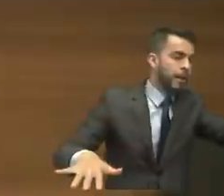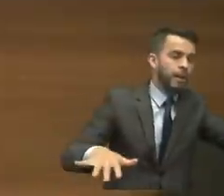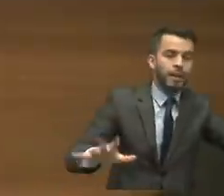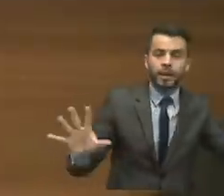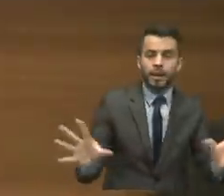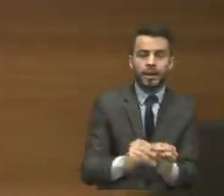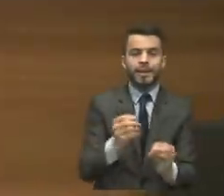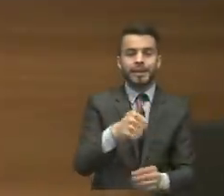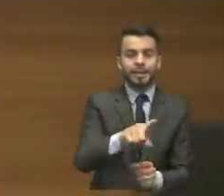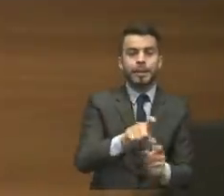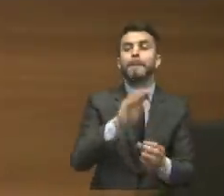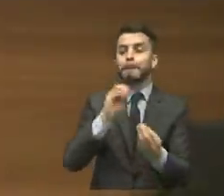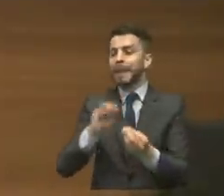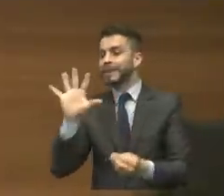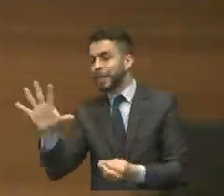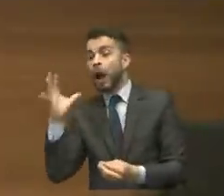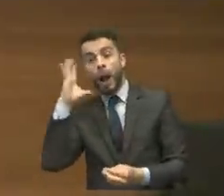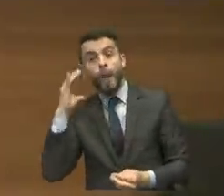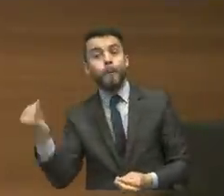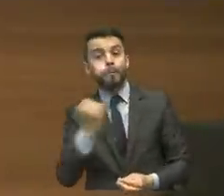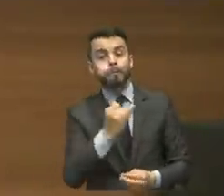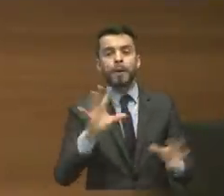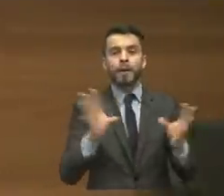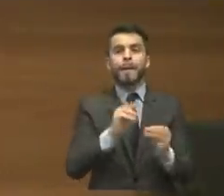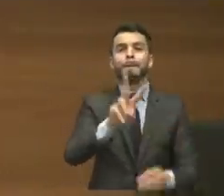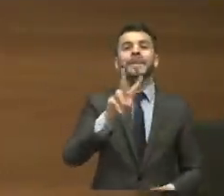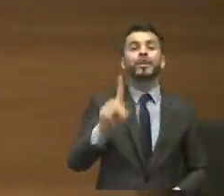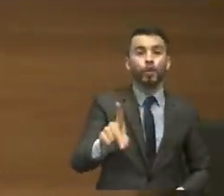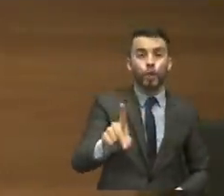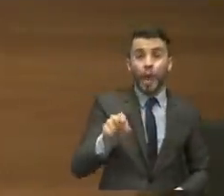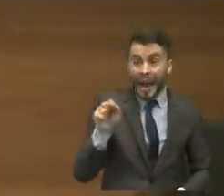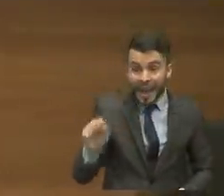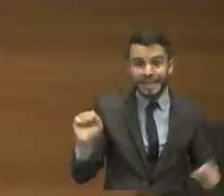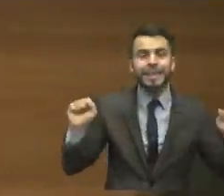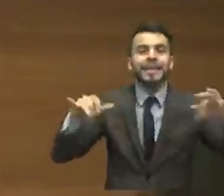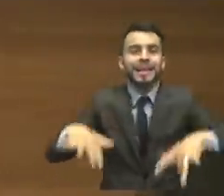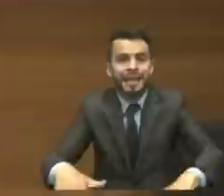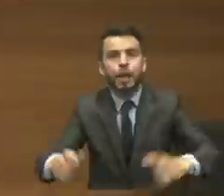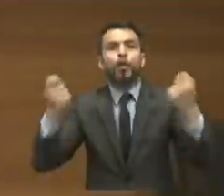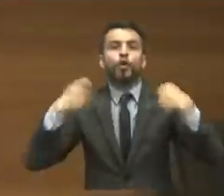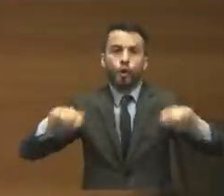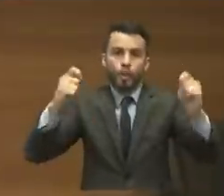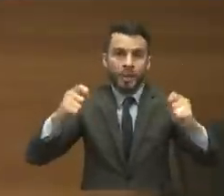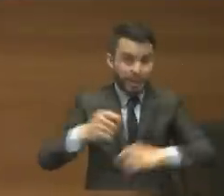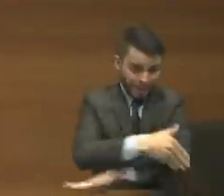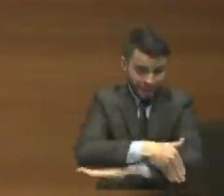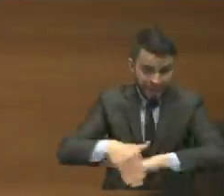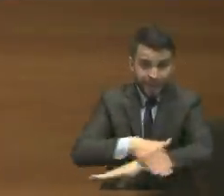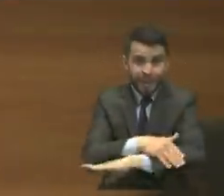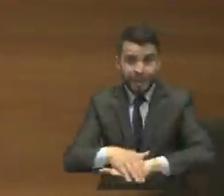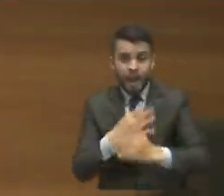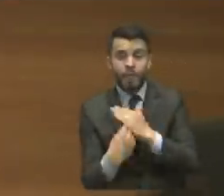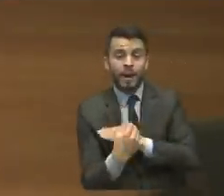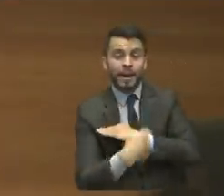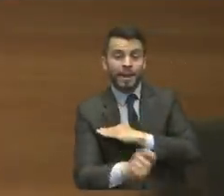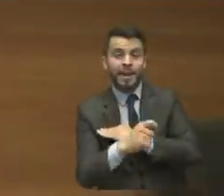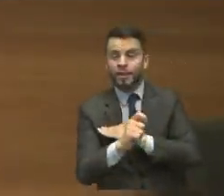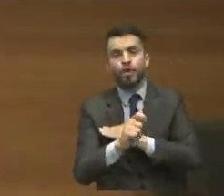total 21, nos deben dar espacio suficiente para nuevas actividades comerciales que podamos organizar sobre el